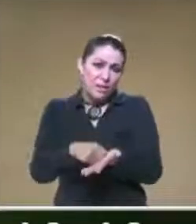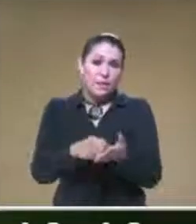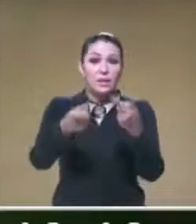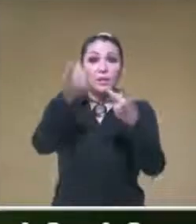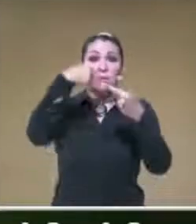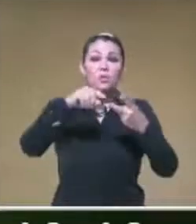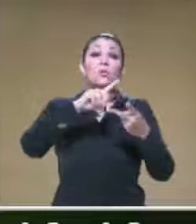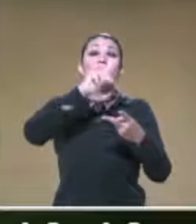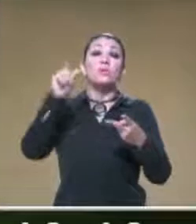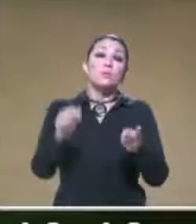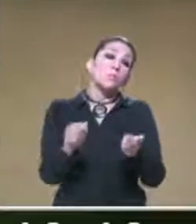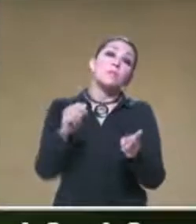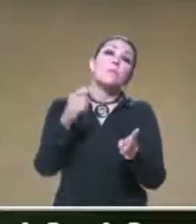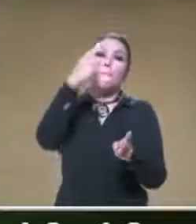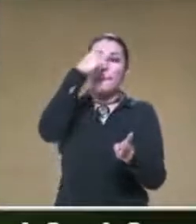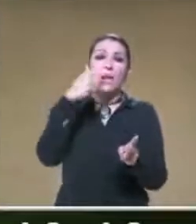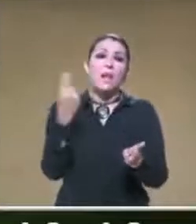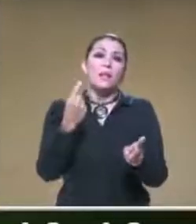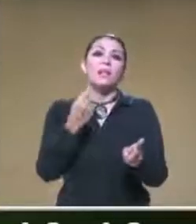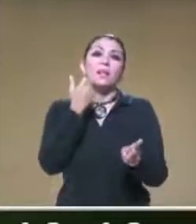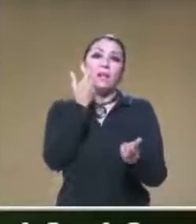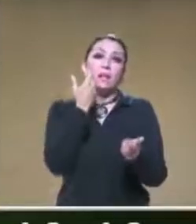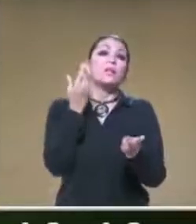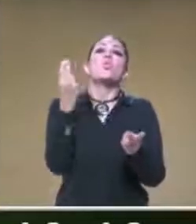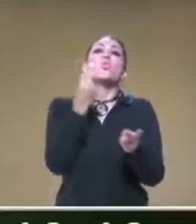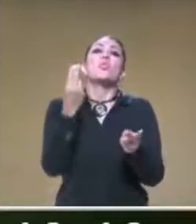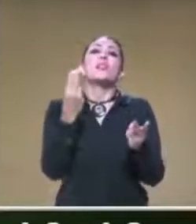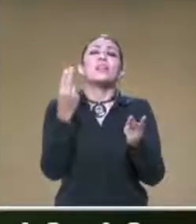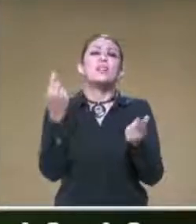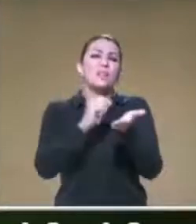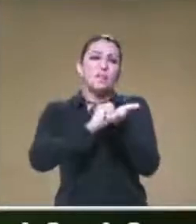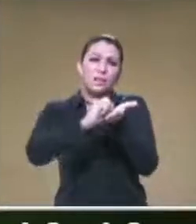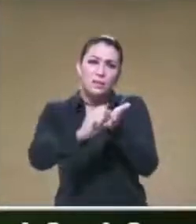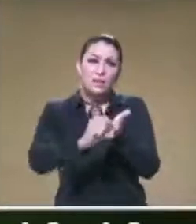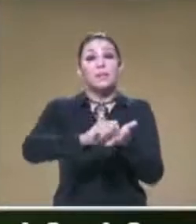la petición. En el desarrollo estarías exponiendo los